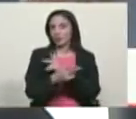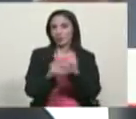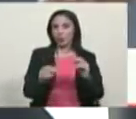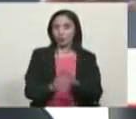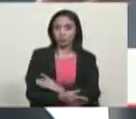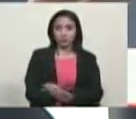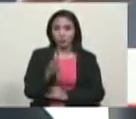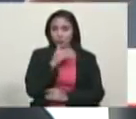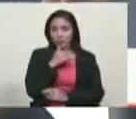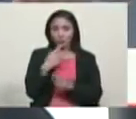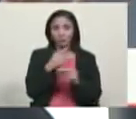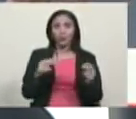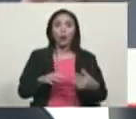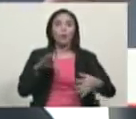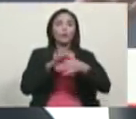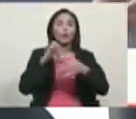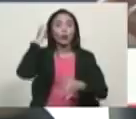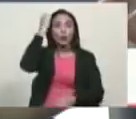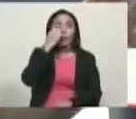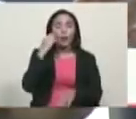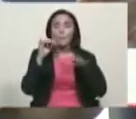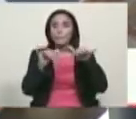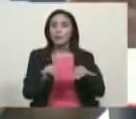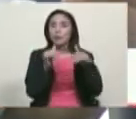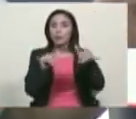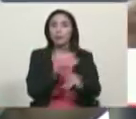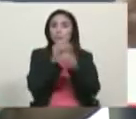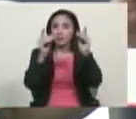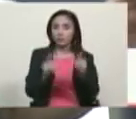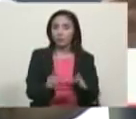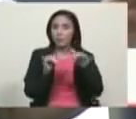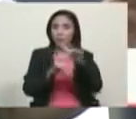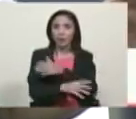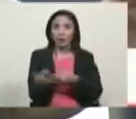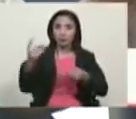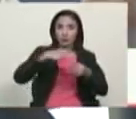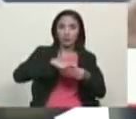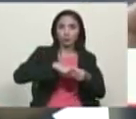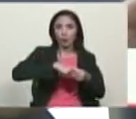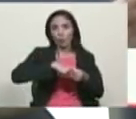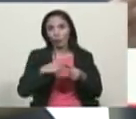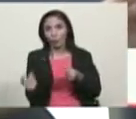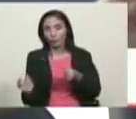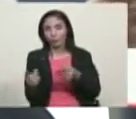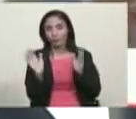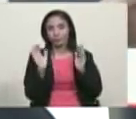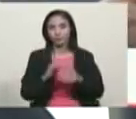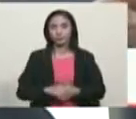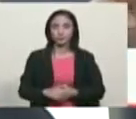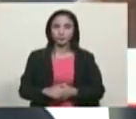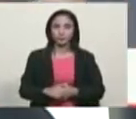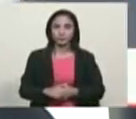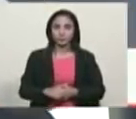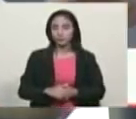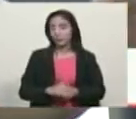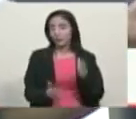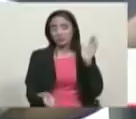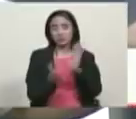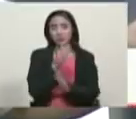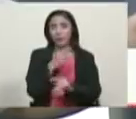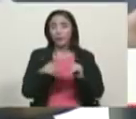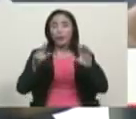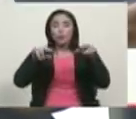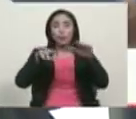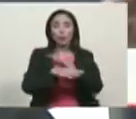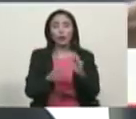la postura de la Unión Europea no ha variado. O se va a vaciar o no hablamos. Pues no van a hablar